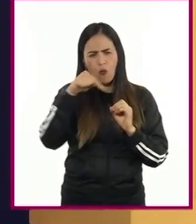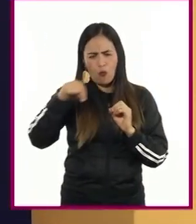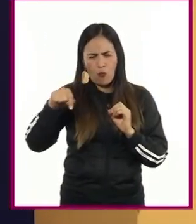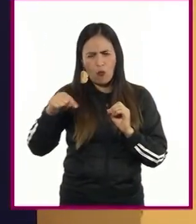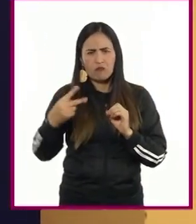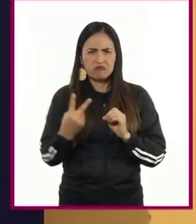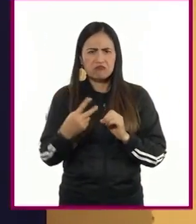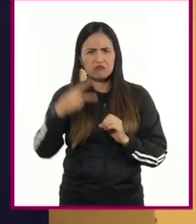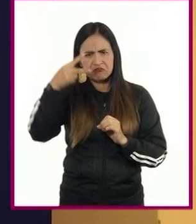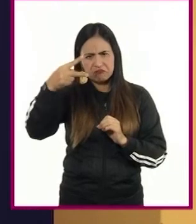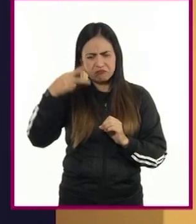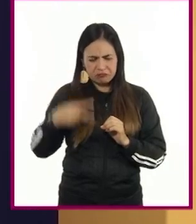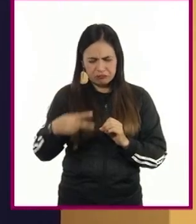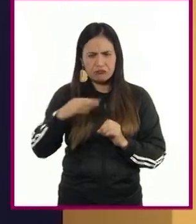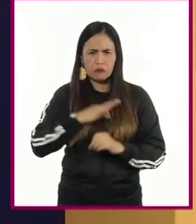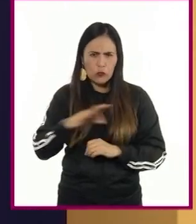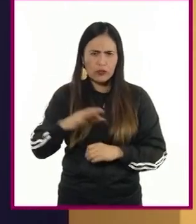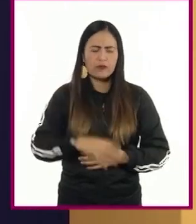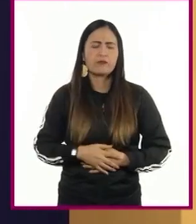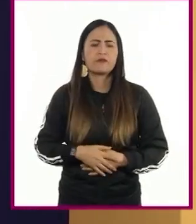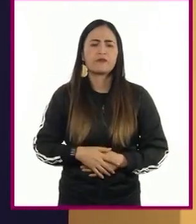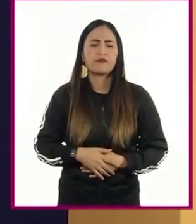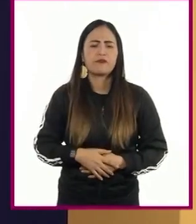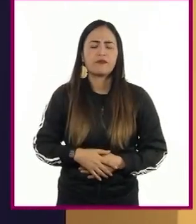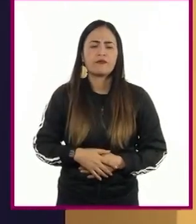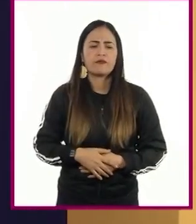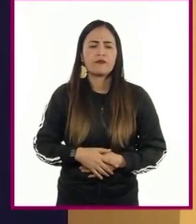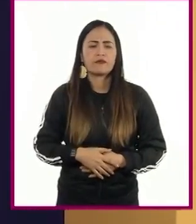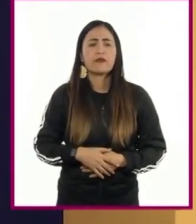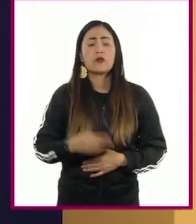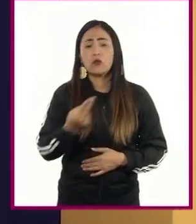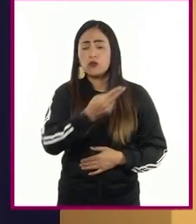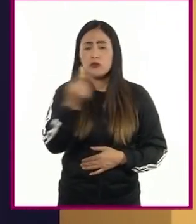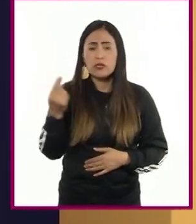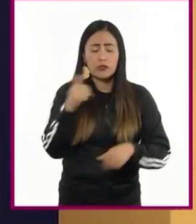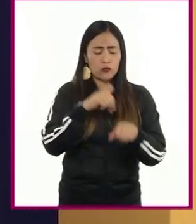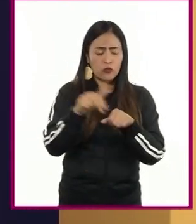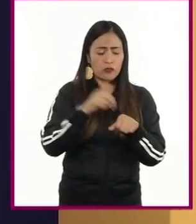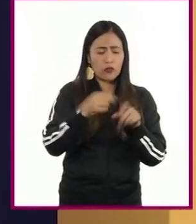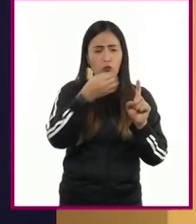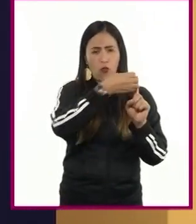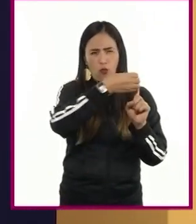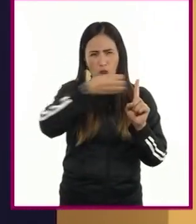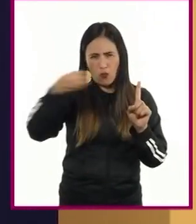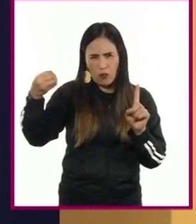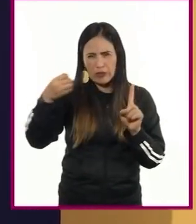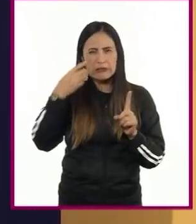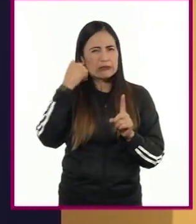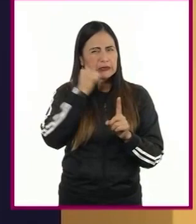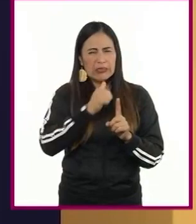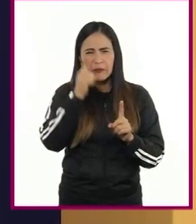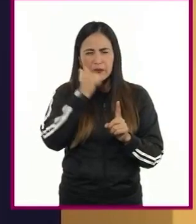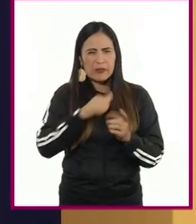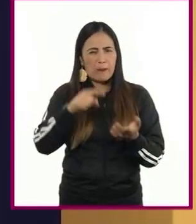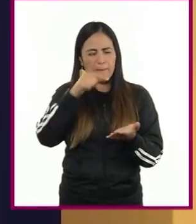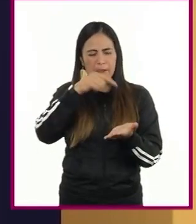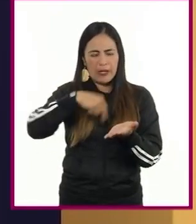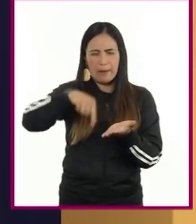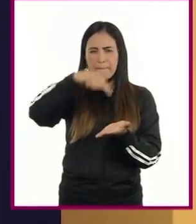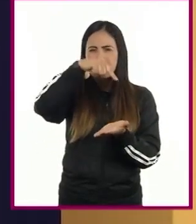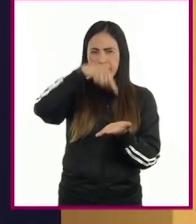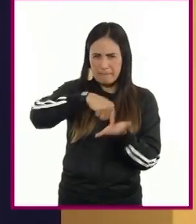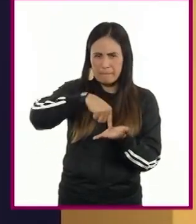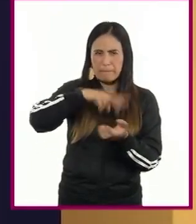a considerar es que al ordenar los números correspondientes, el valor central siempre irá al centro del